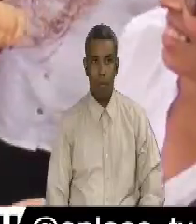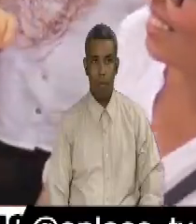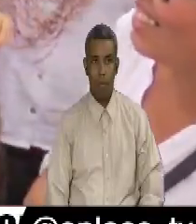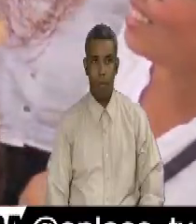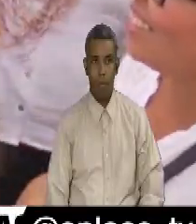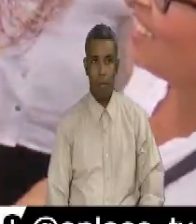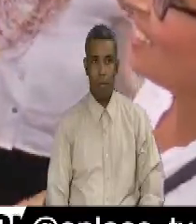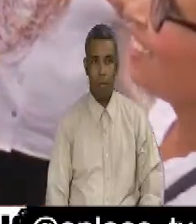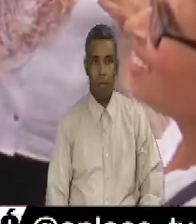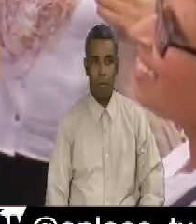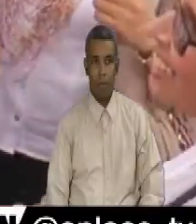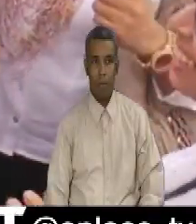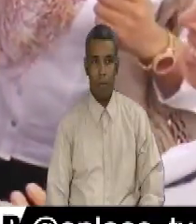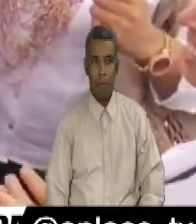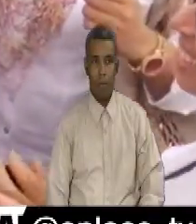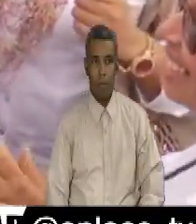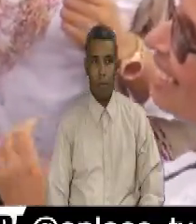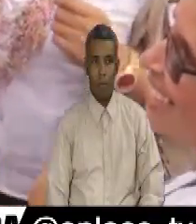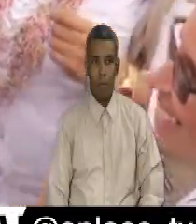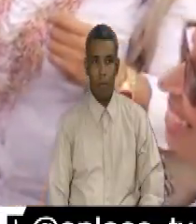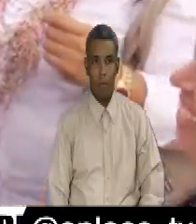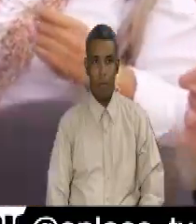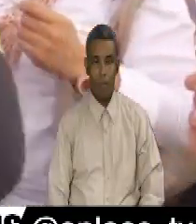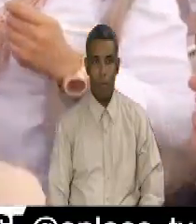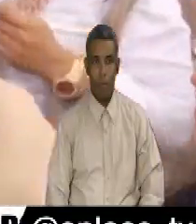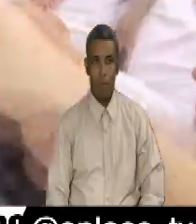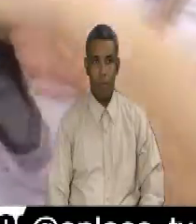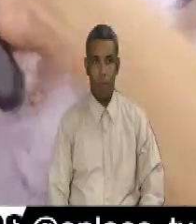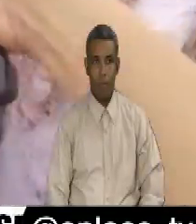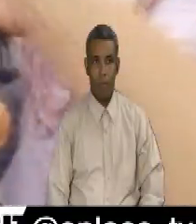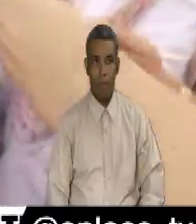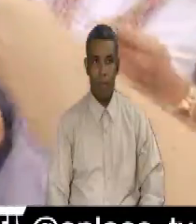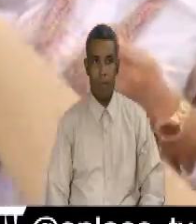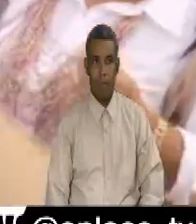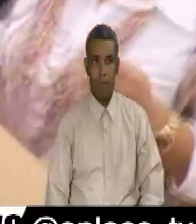De verdad que, bueno, ya un poco más calmado acá.